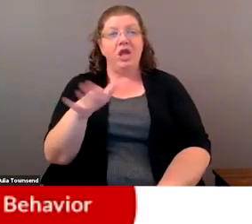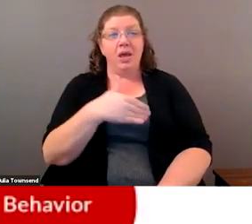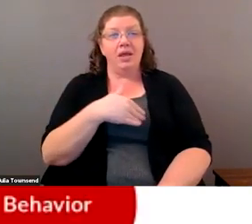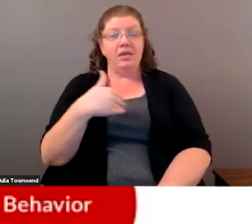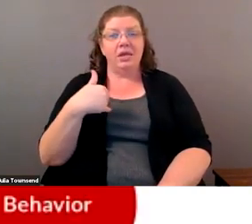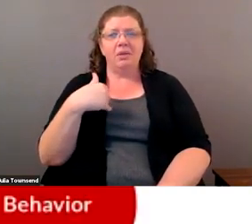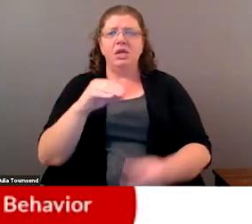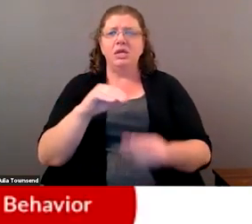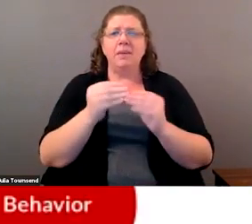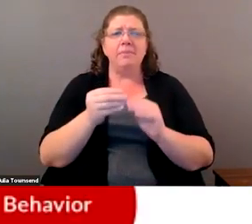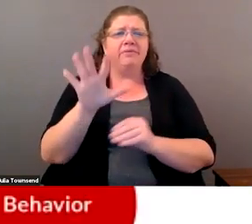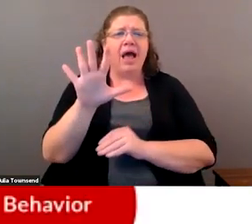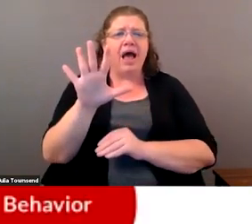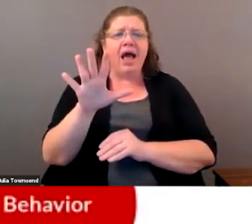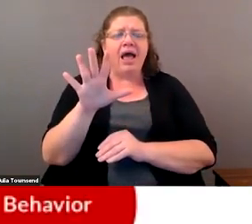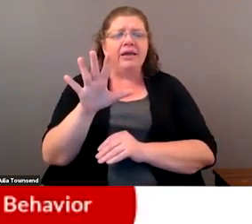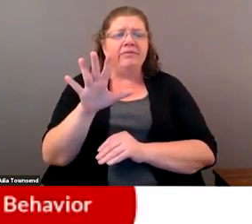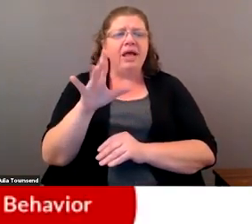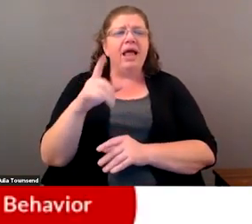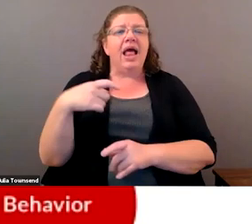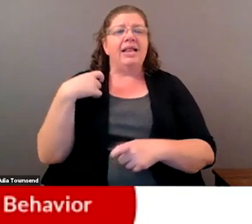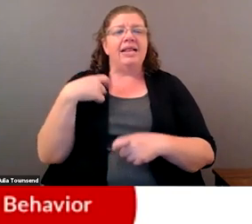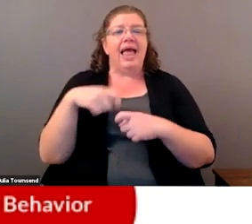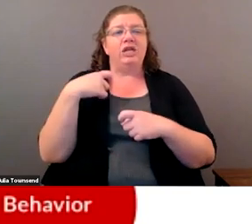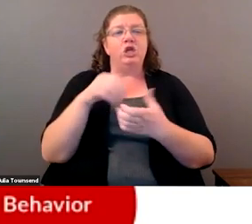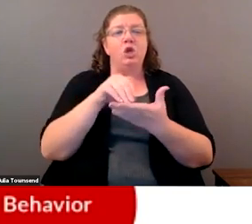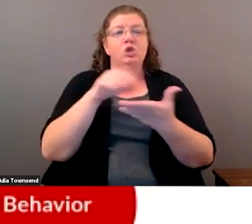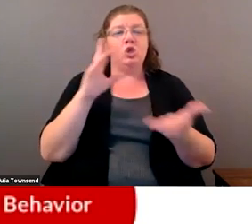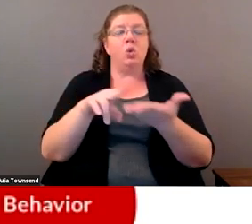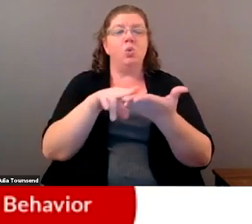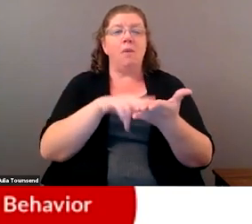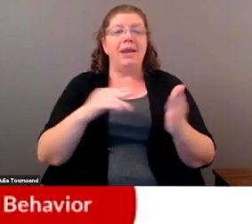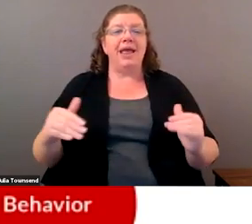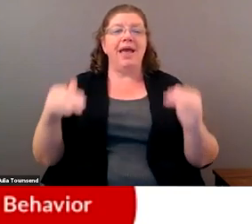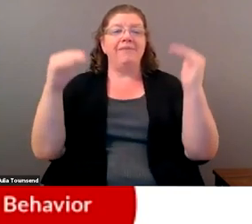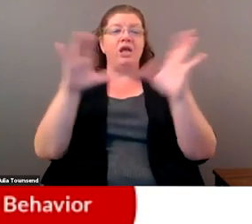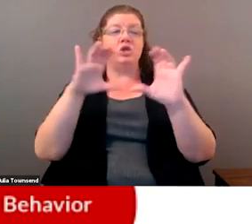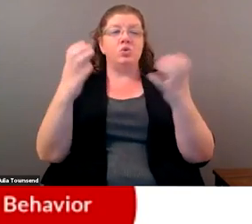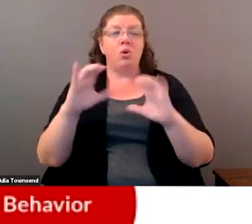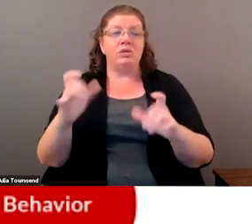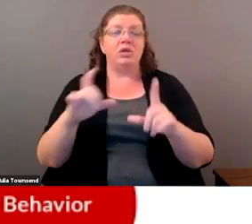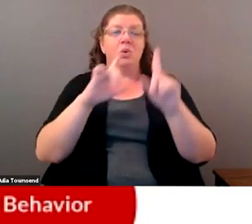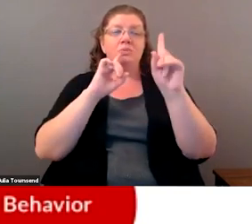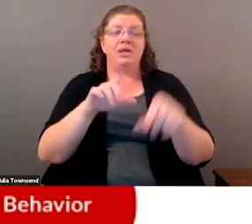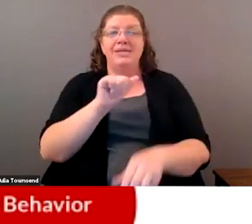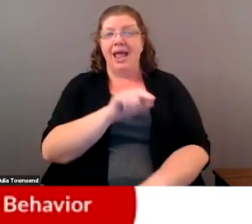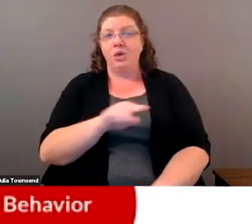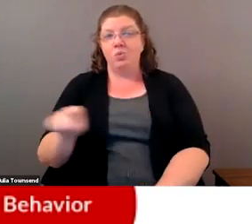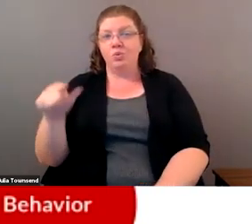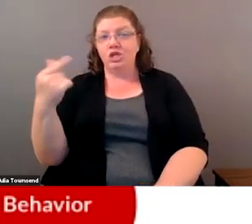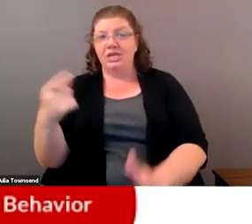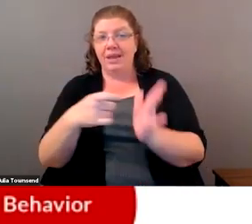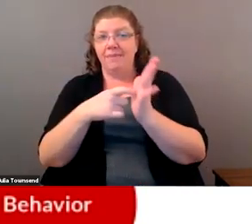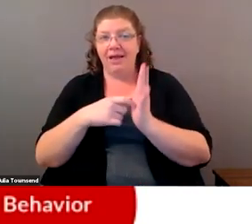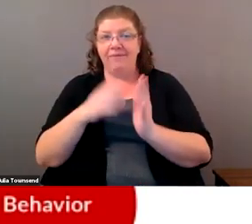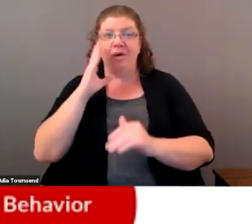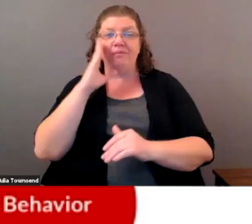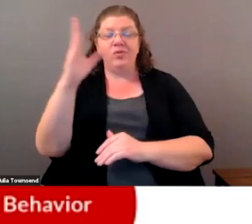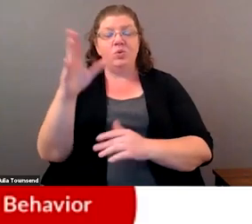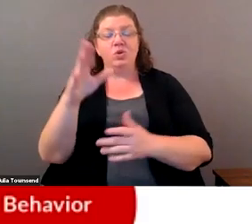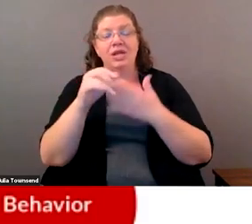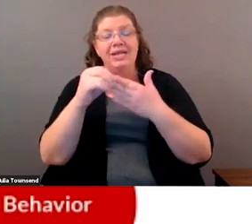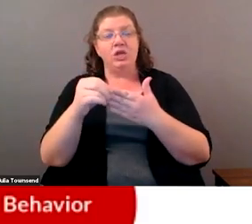en fase temprana 3 ya grip y sr asimismo ten y el número 5 bajo en matriculación de latinos en cursos de